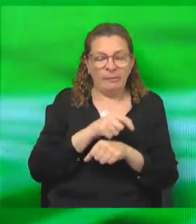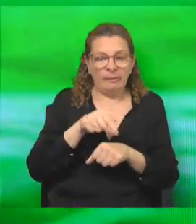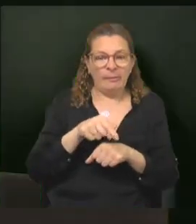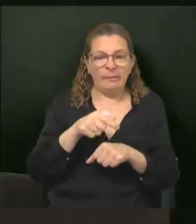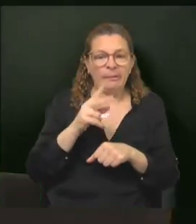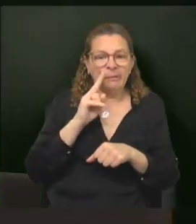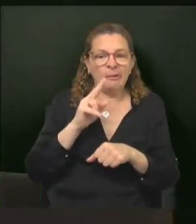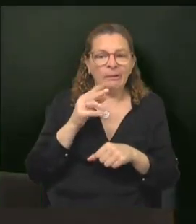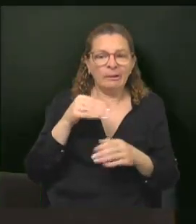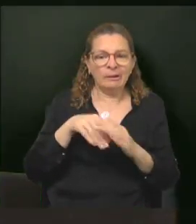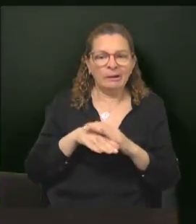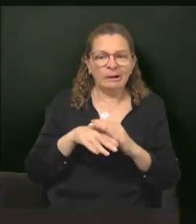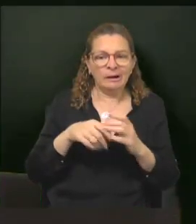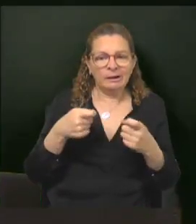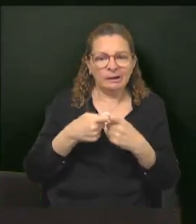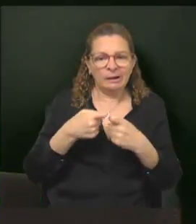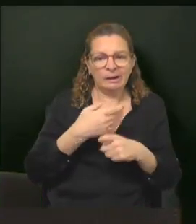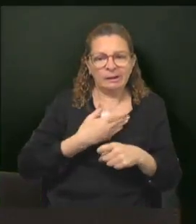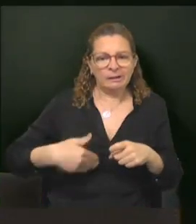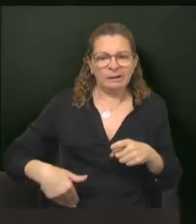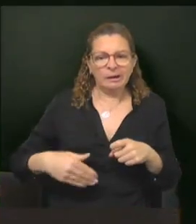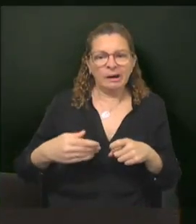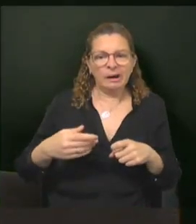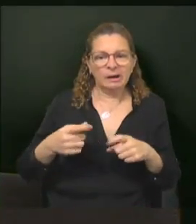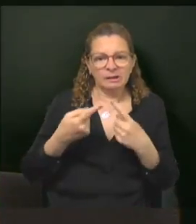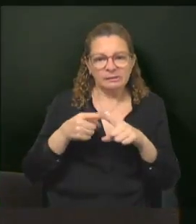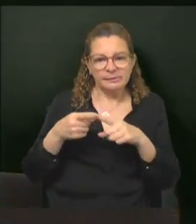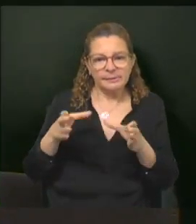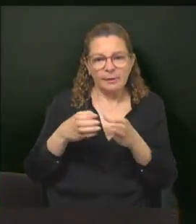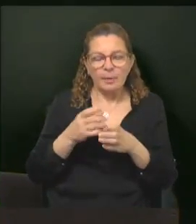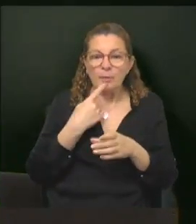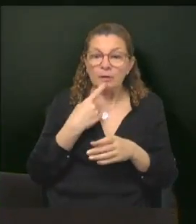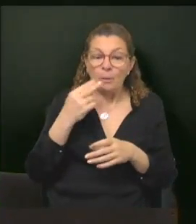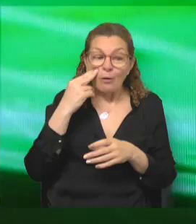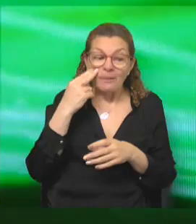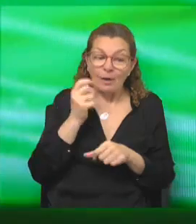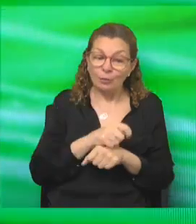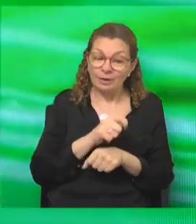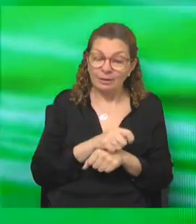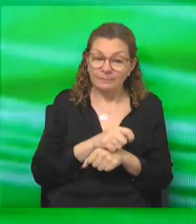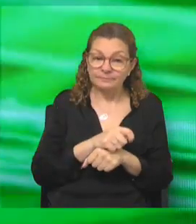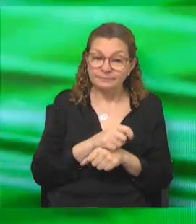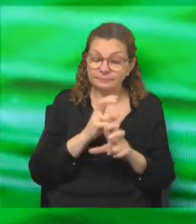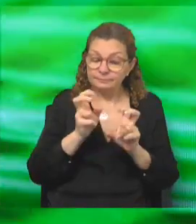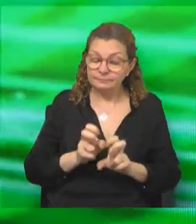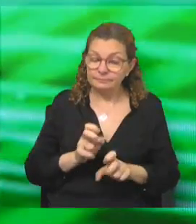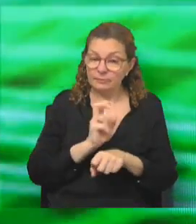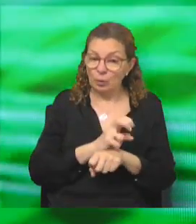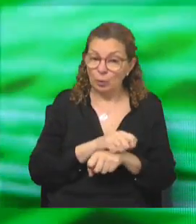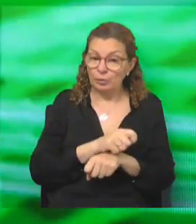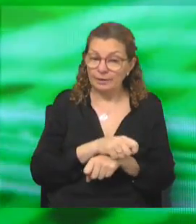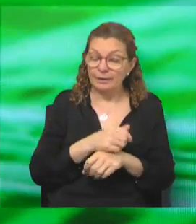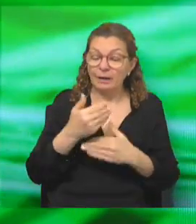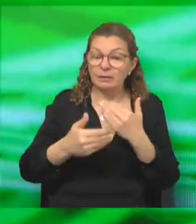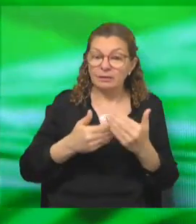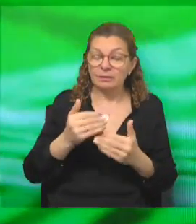cómo es estar en un eh en una coalición donde bueno varios partidos han tenido unas cuantas investigaciones judiciales que están sigen